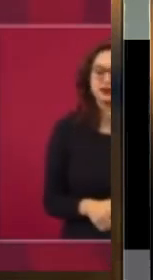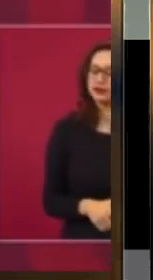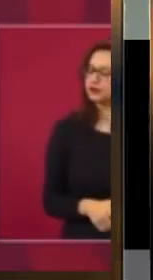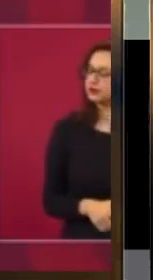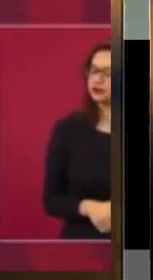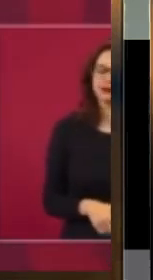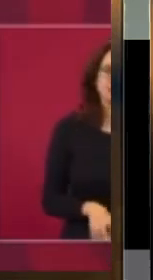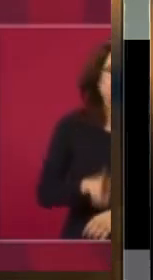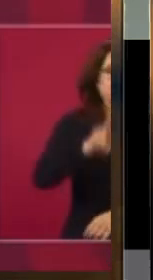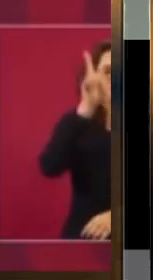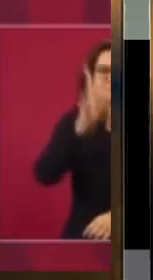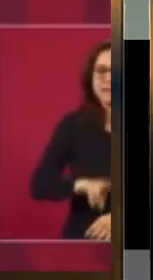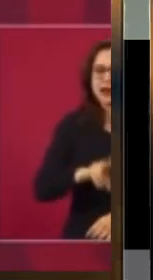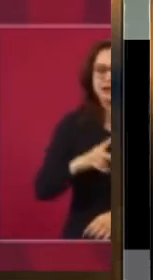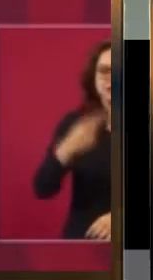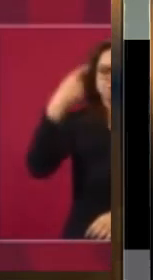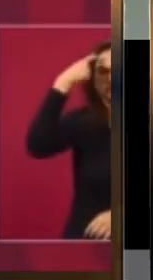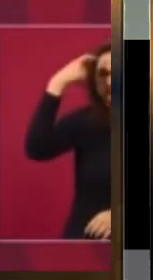irracional